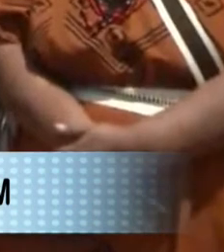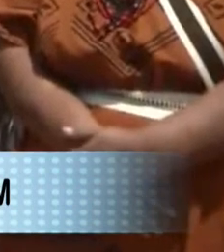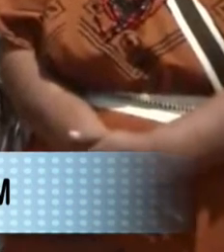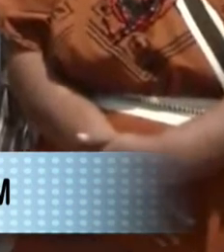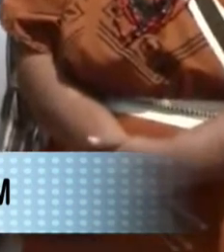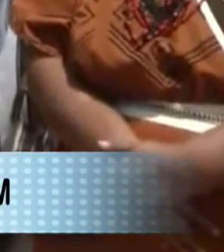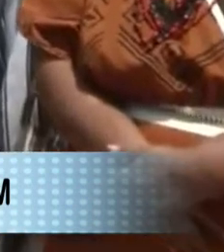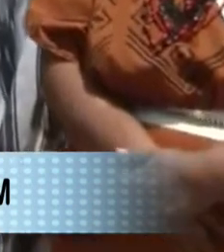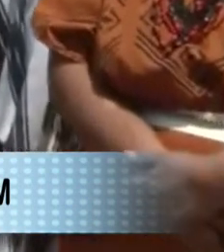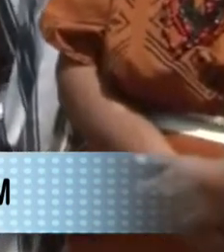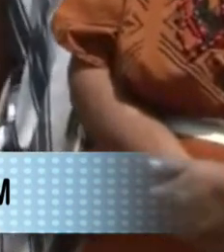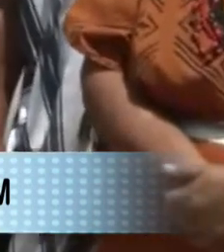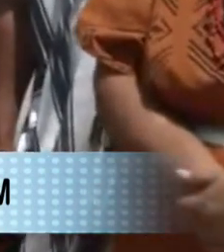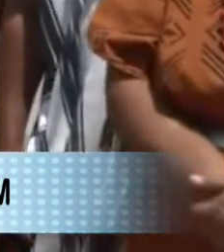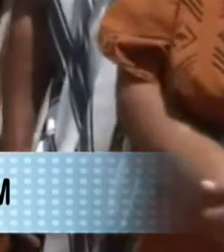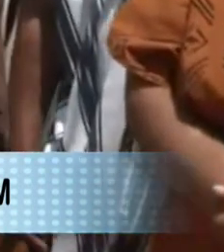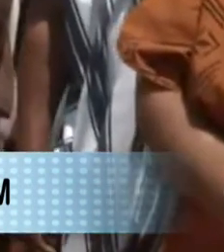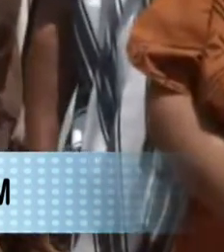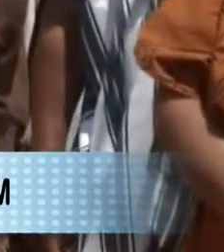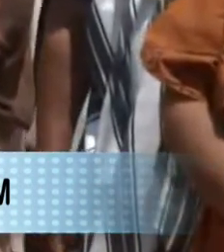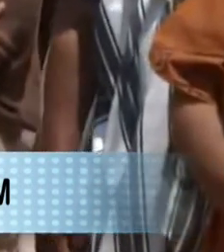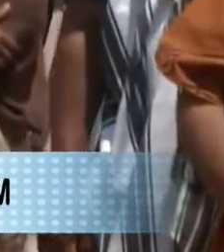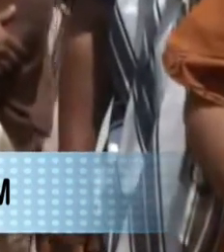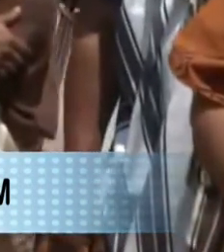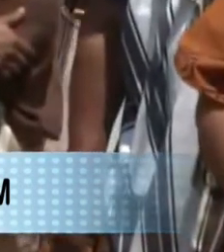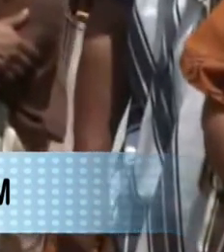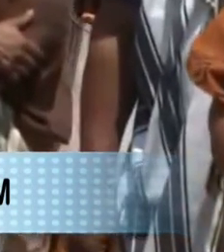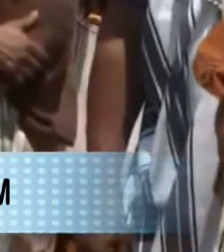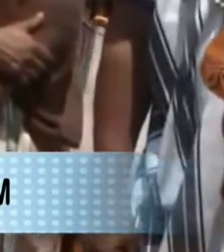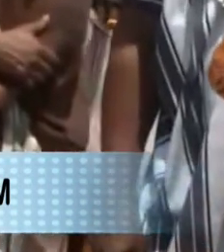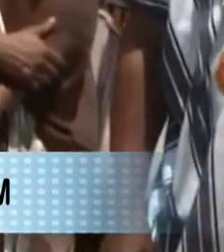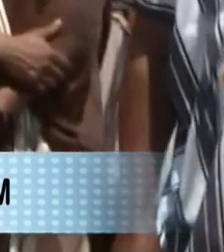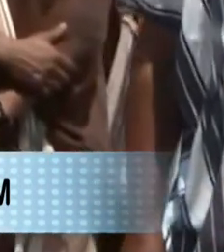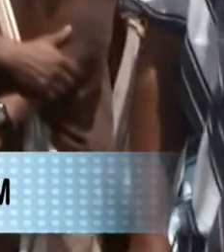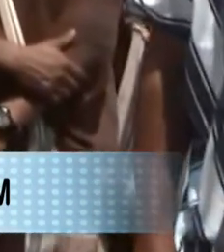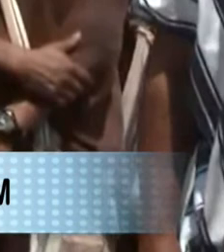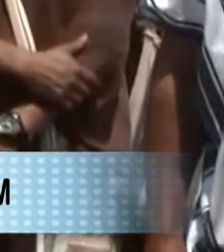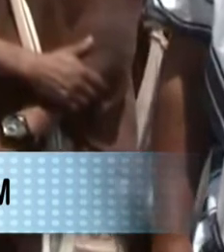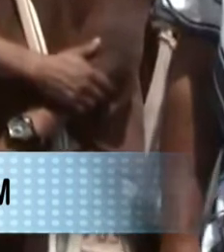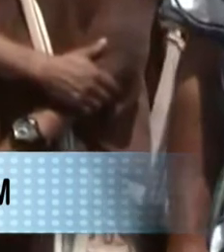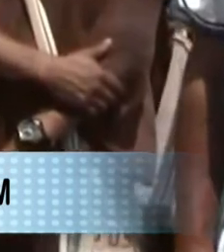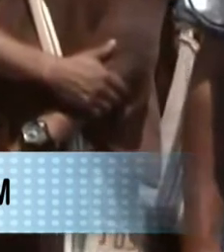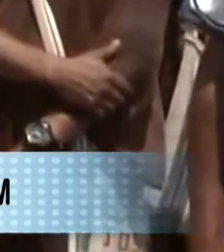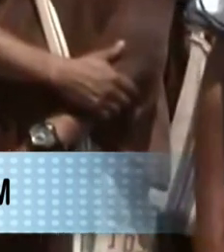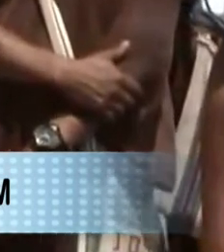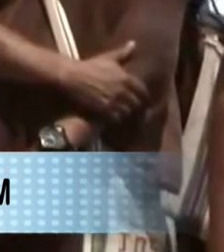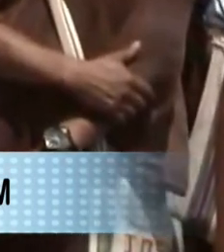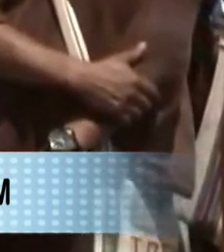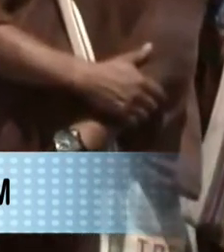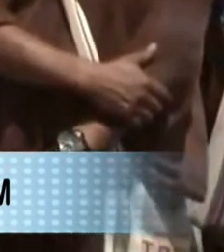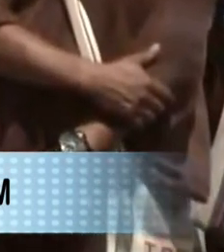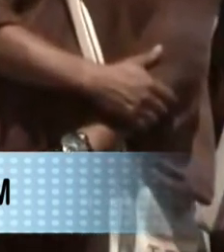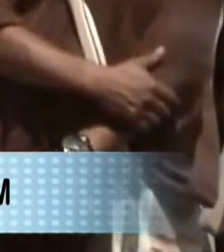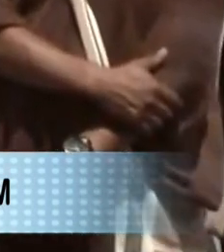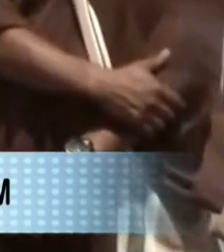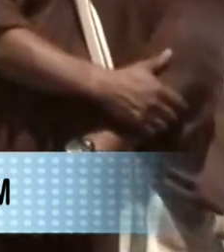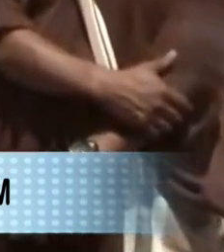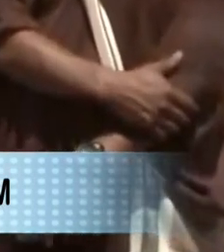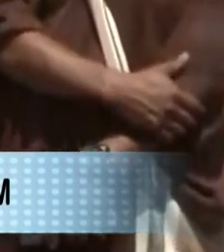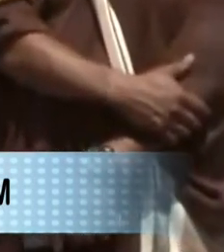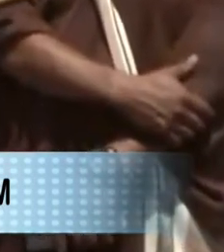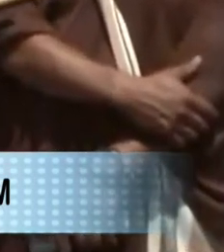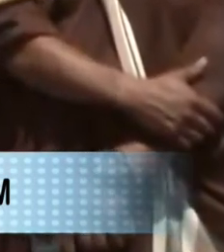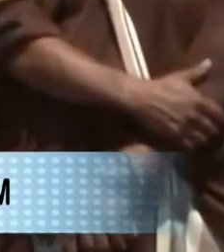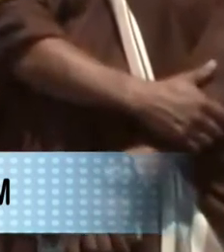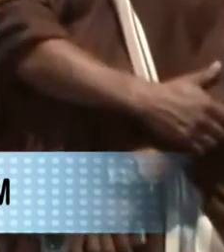de este lado del país. ¿Qué le han dicho? Son más de 300 presidentes de comunidades nativas